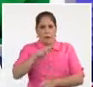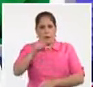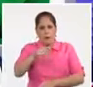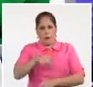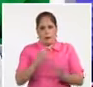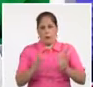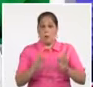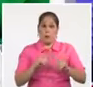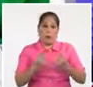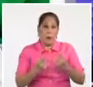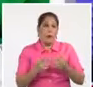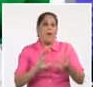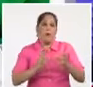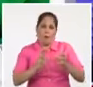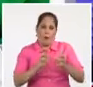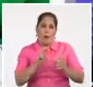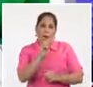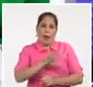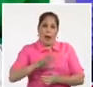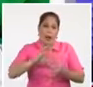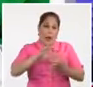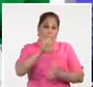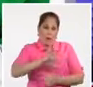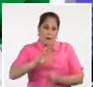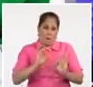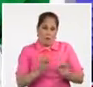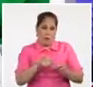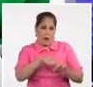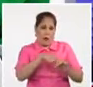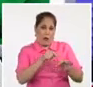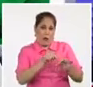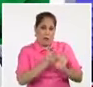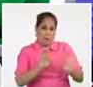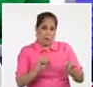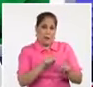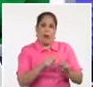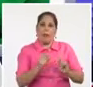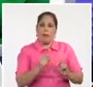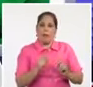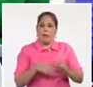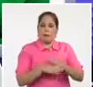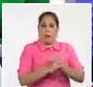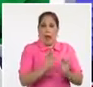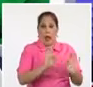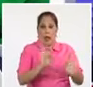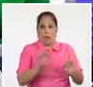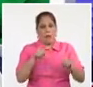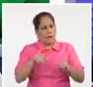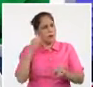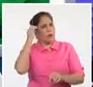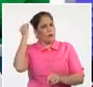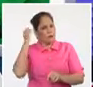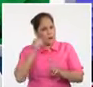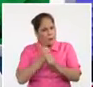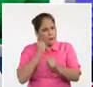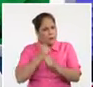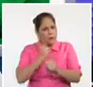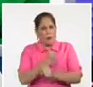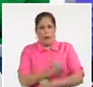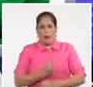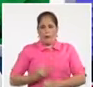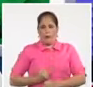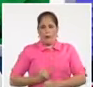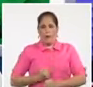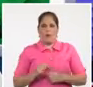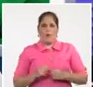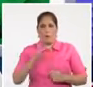por las características geográficas que tiene este municipio, pero reconocemos el trabajo que se viene realizando.